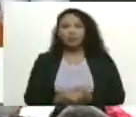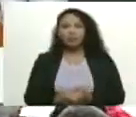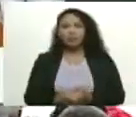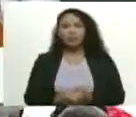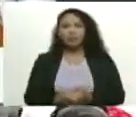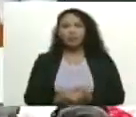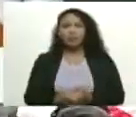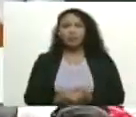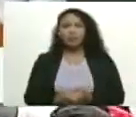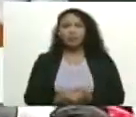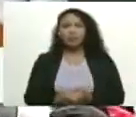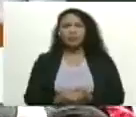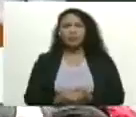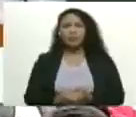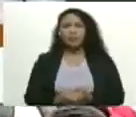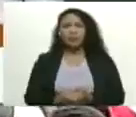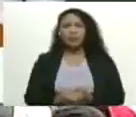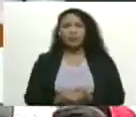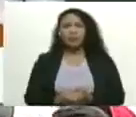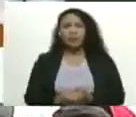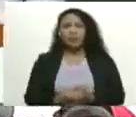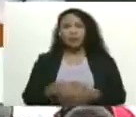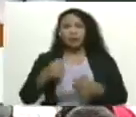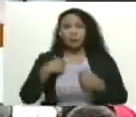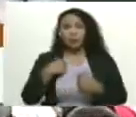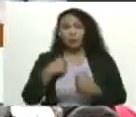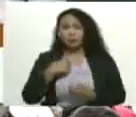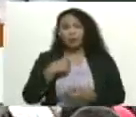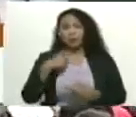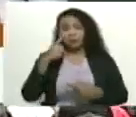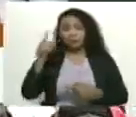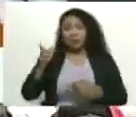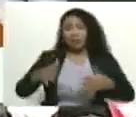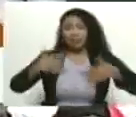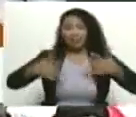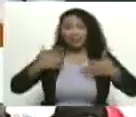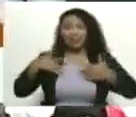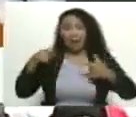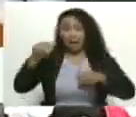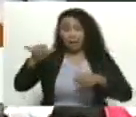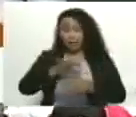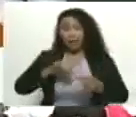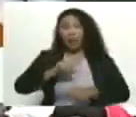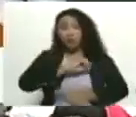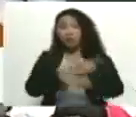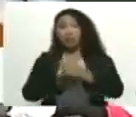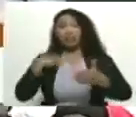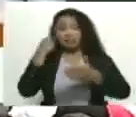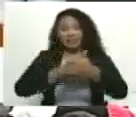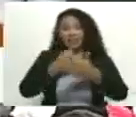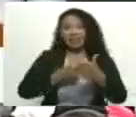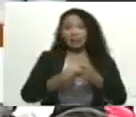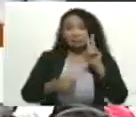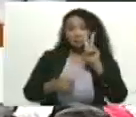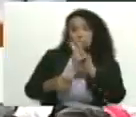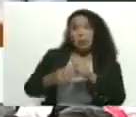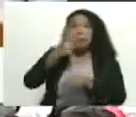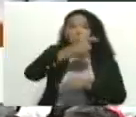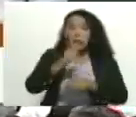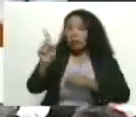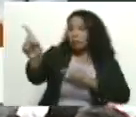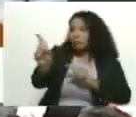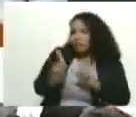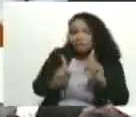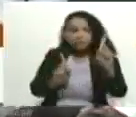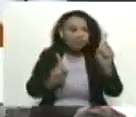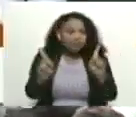Y me alegra encontrar este espíritu de combate. Lo apreciamos en la gente que se acercaba